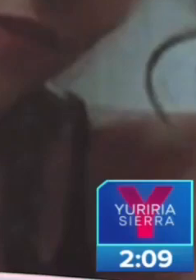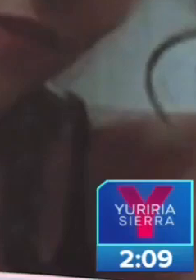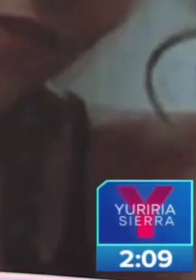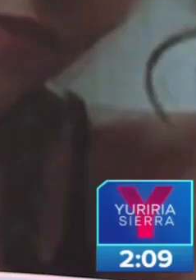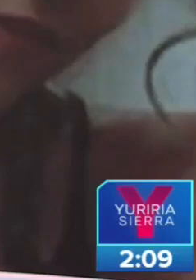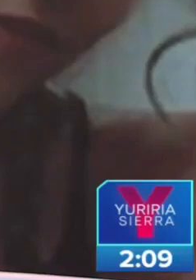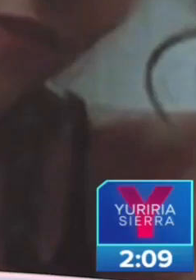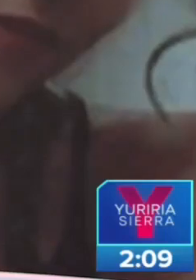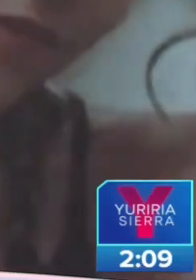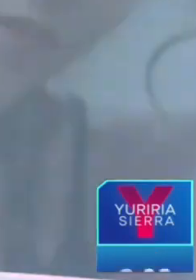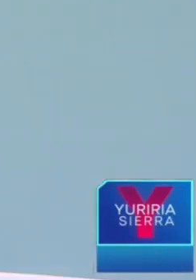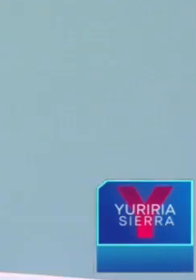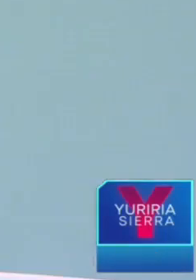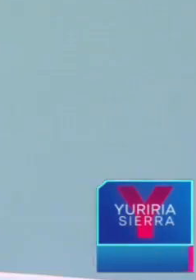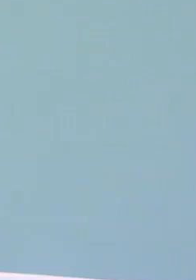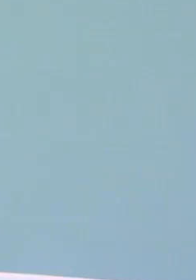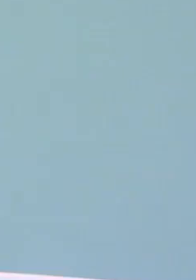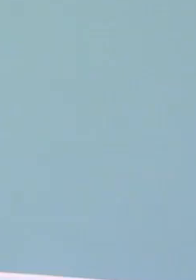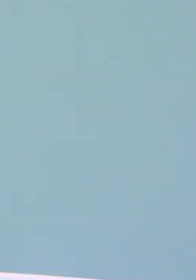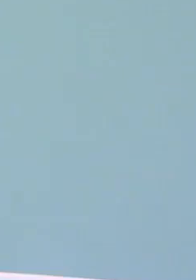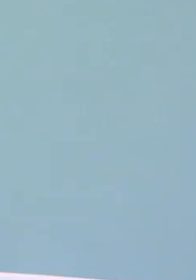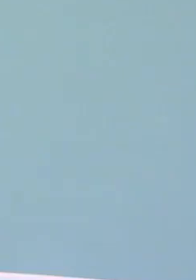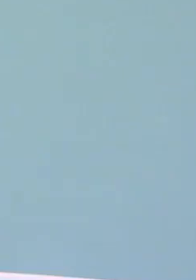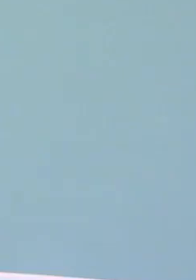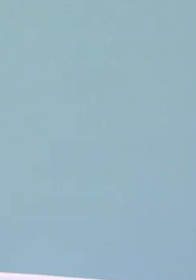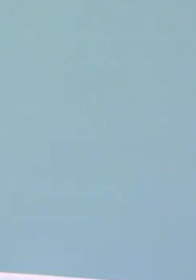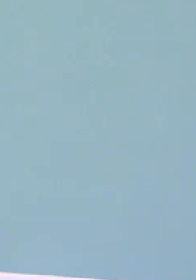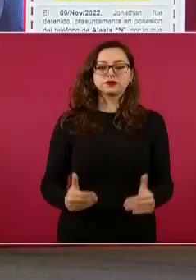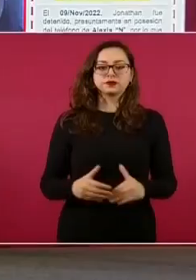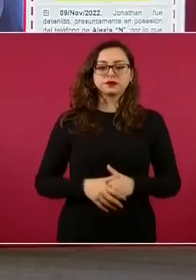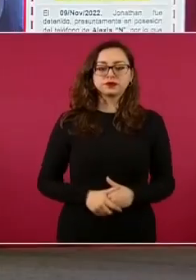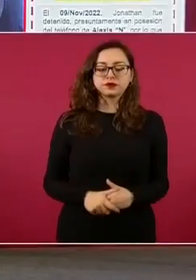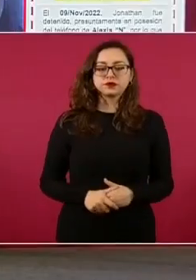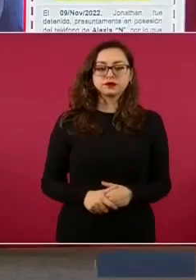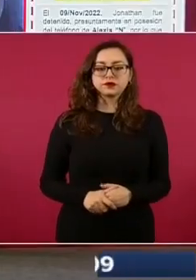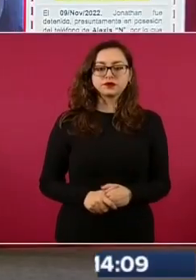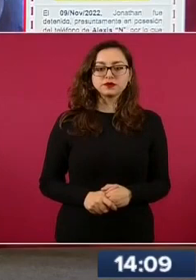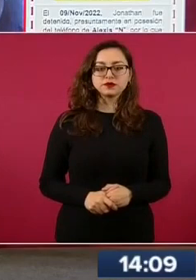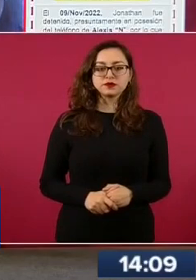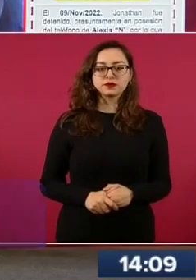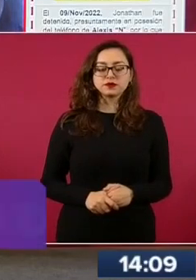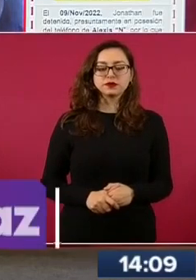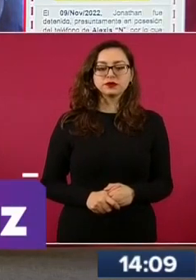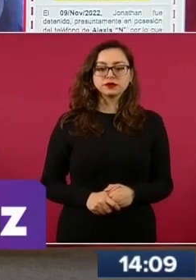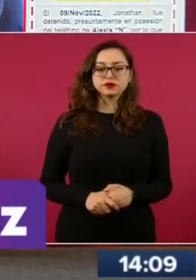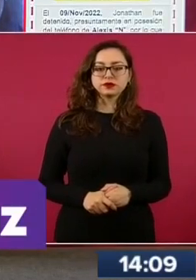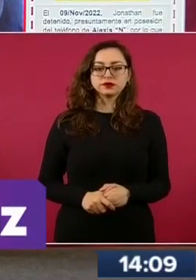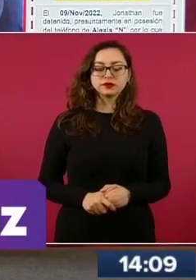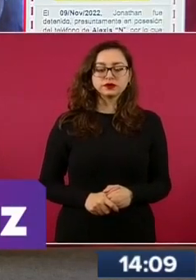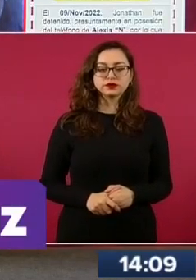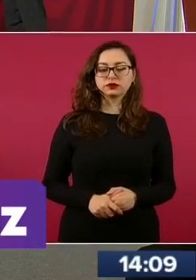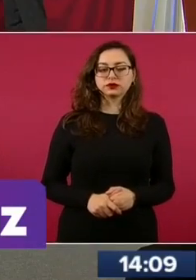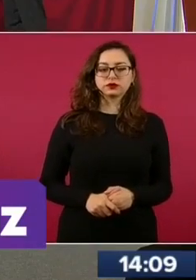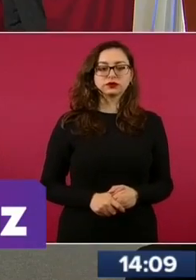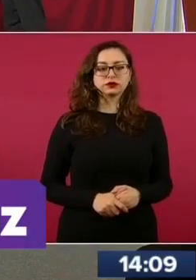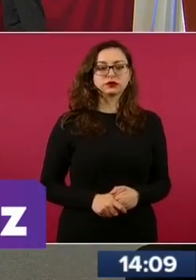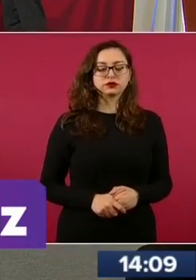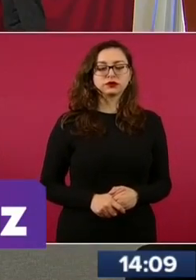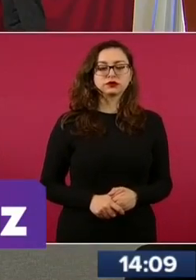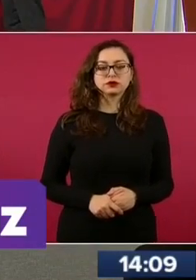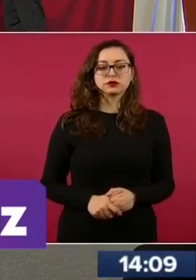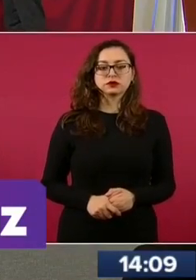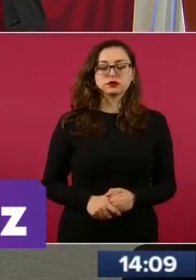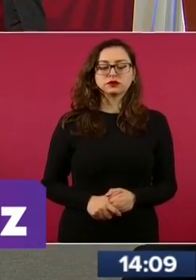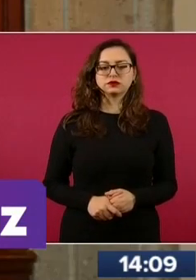Y hay un tercer detenido por la desaparición y feminicidio de la maestra de inglés Mónica Díaz. Al presentar el reporte Cero Impunidad,